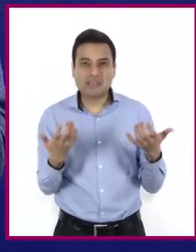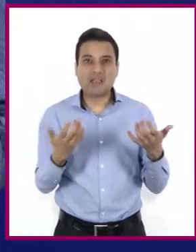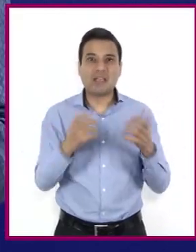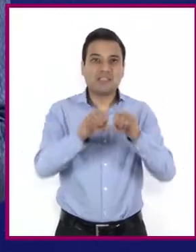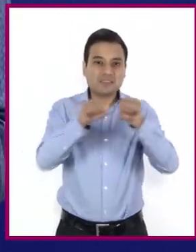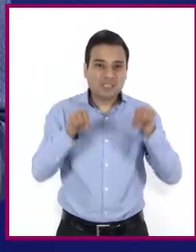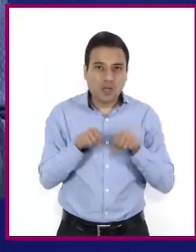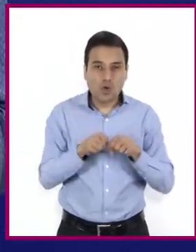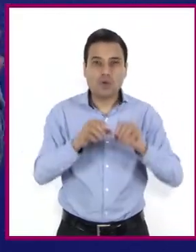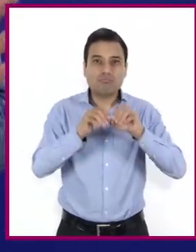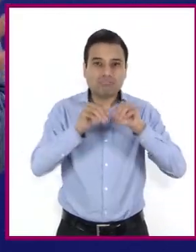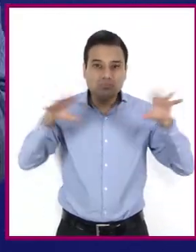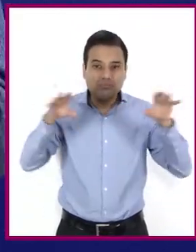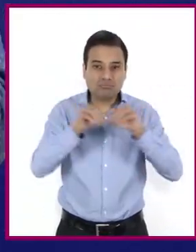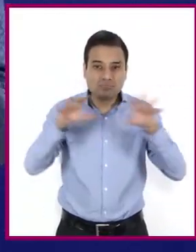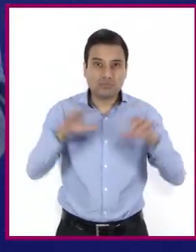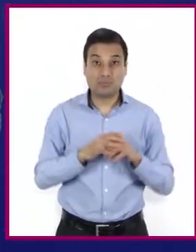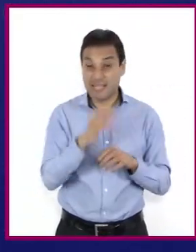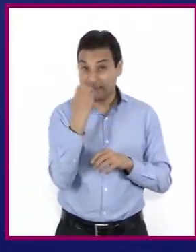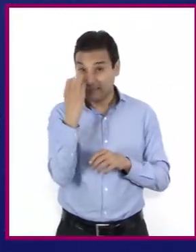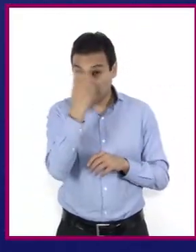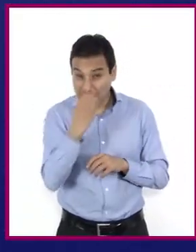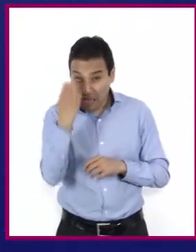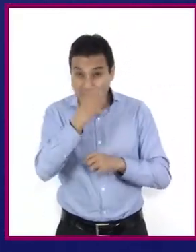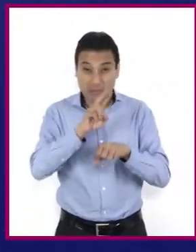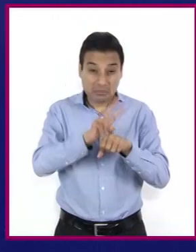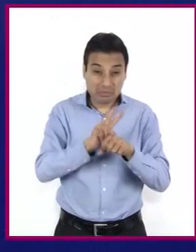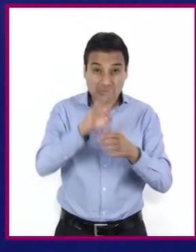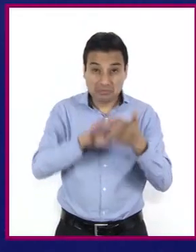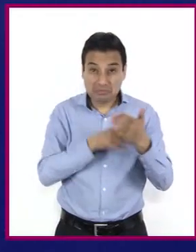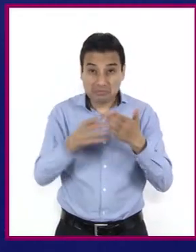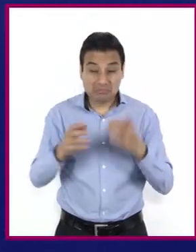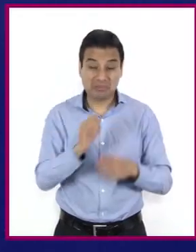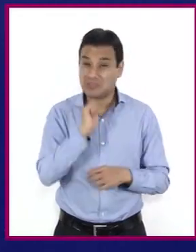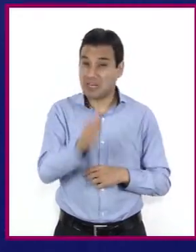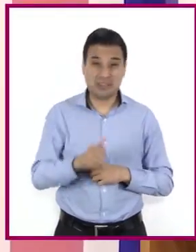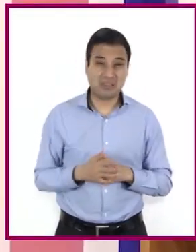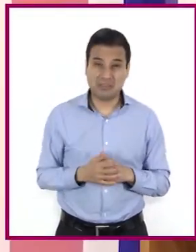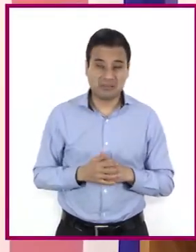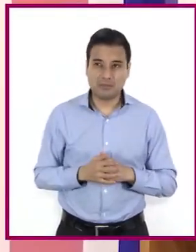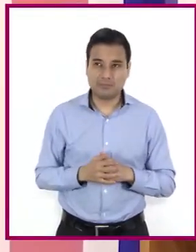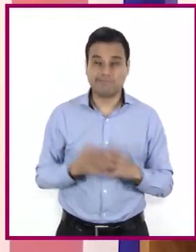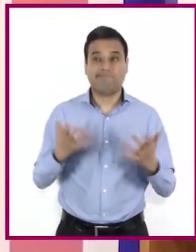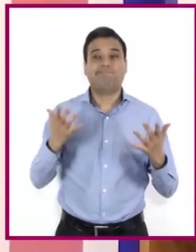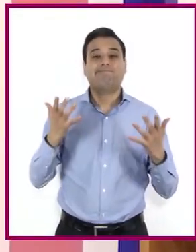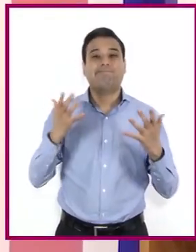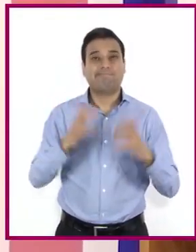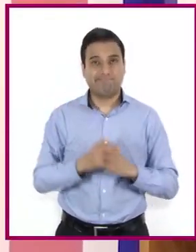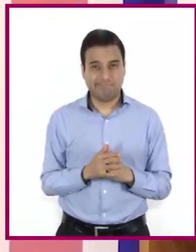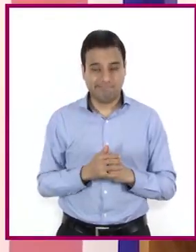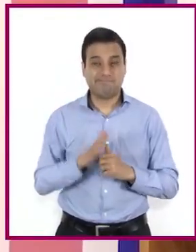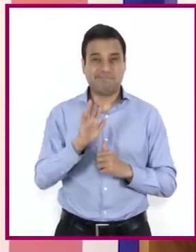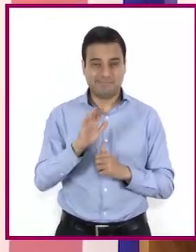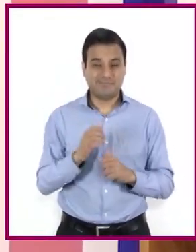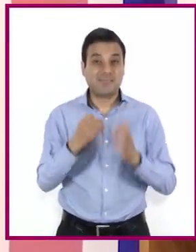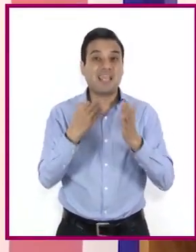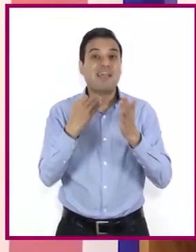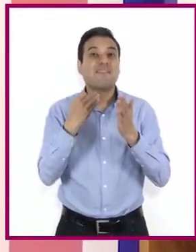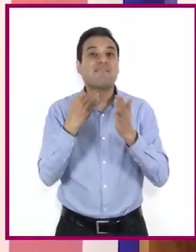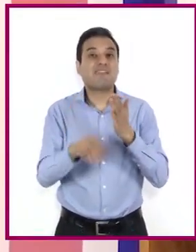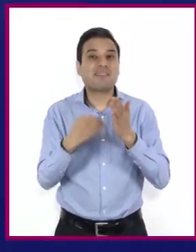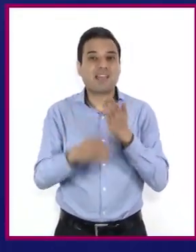salones, pero nada de evaluación, ni cronogramas, ni nada. Y eso que todavía no te he hablado de